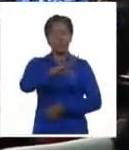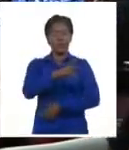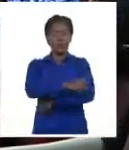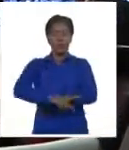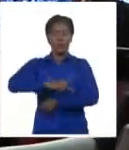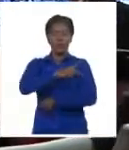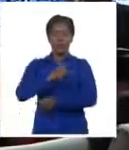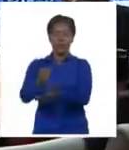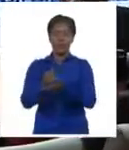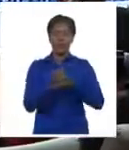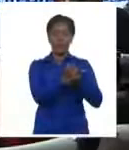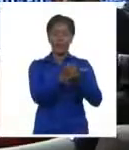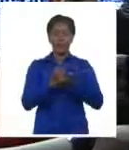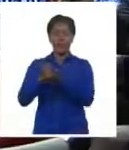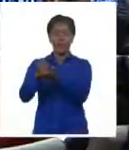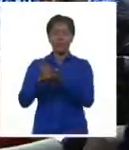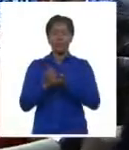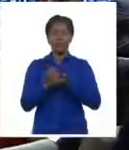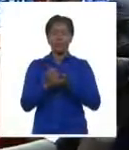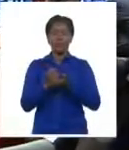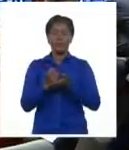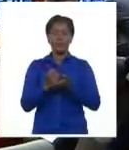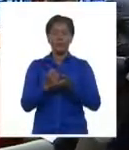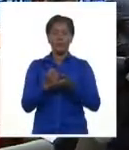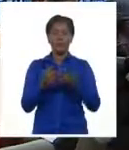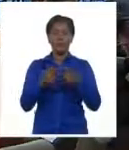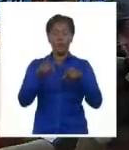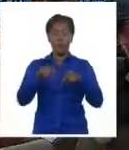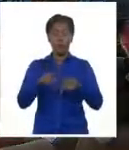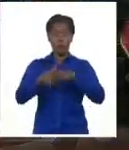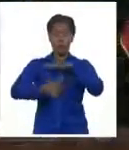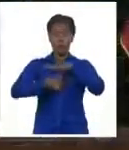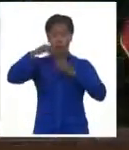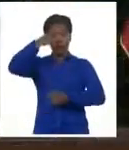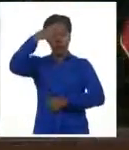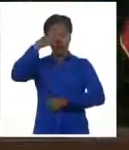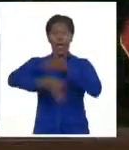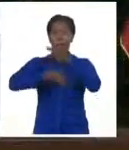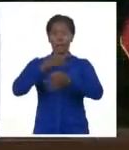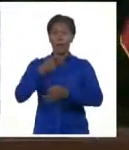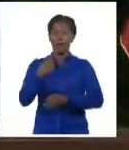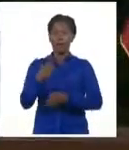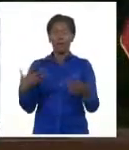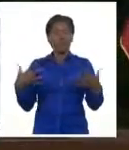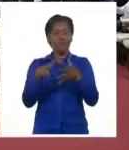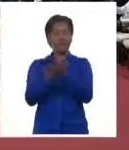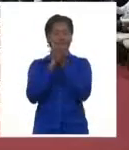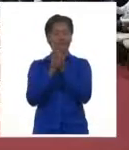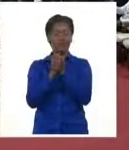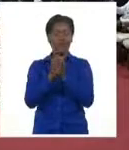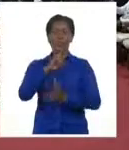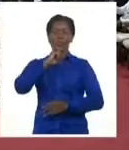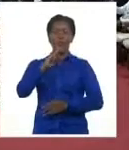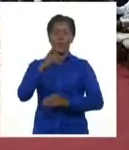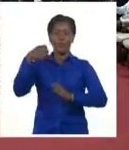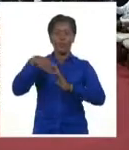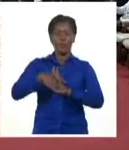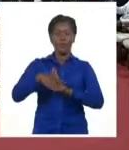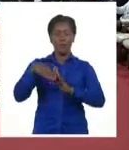ocasión del accidente del Hotel Saratoga. Díaz-Canel planteó que unidos nadie podrá vencernos y denunció